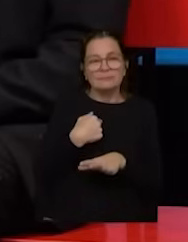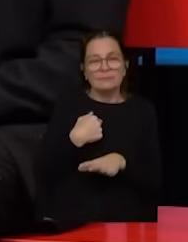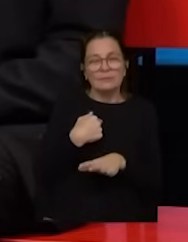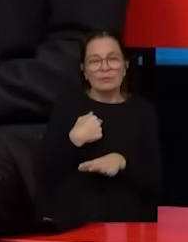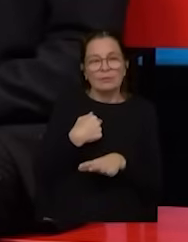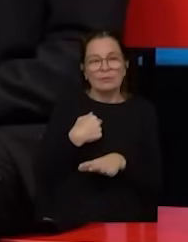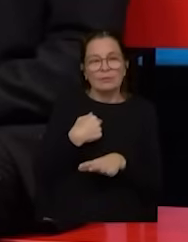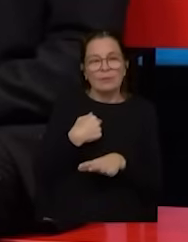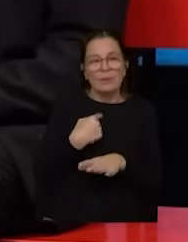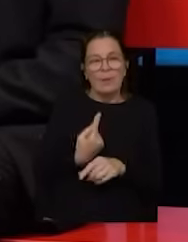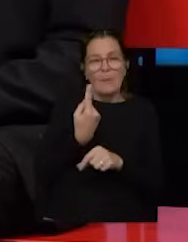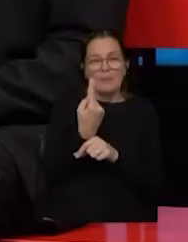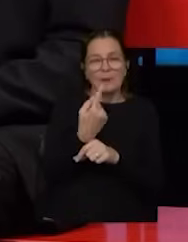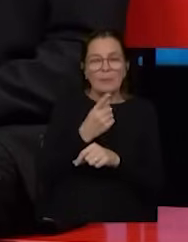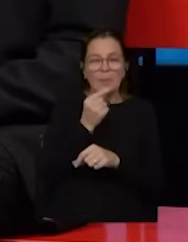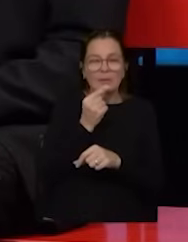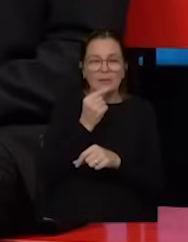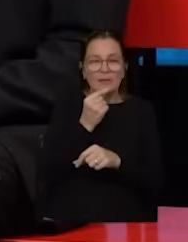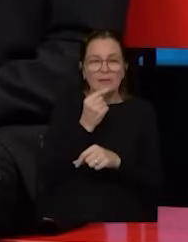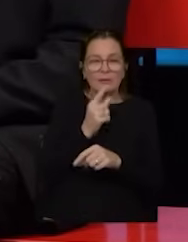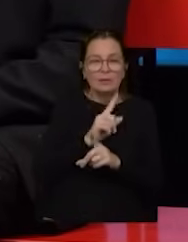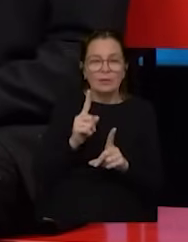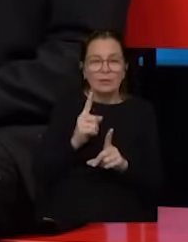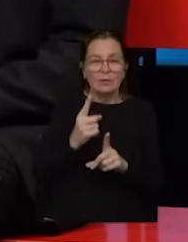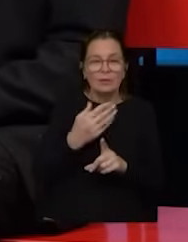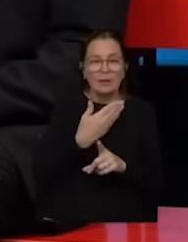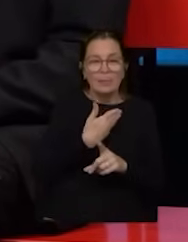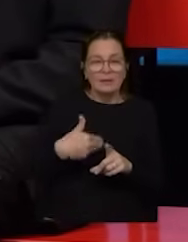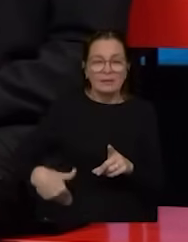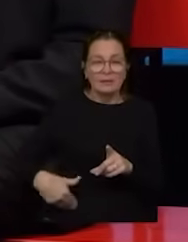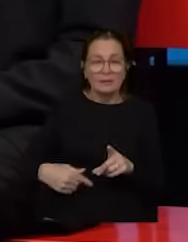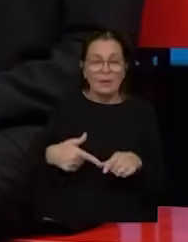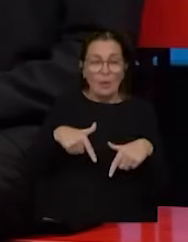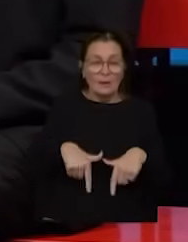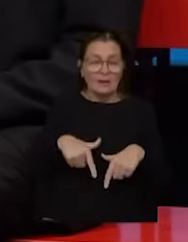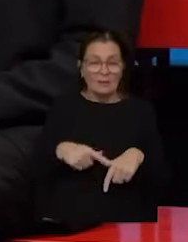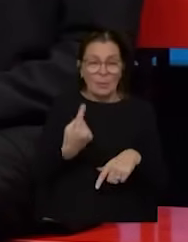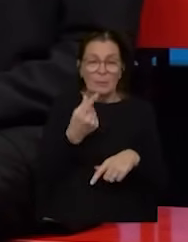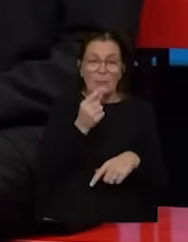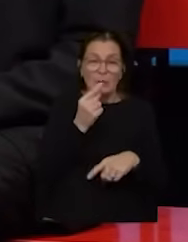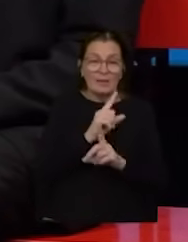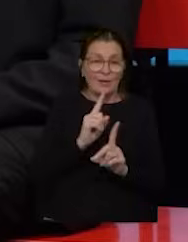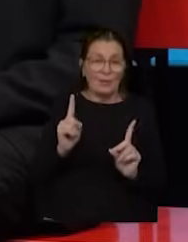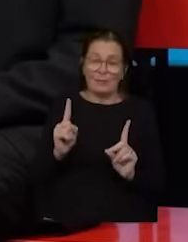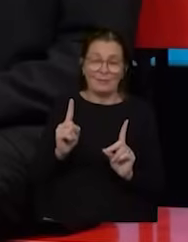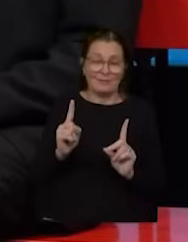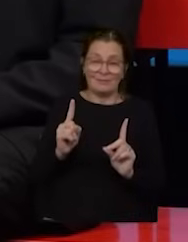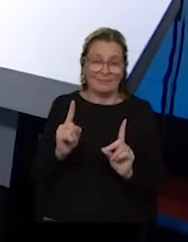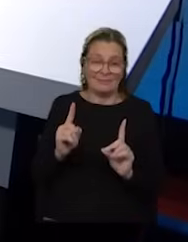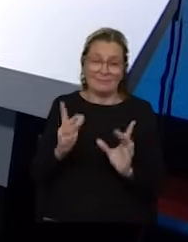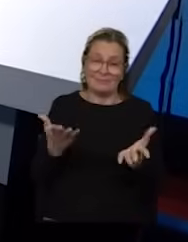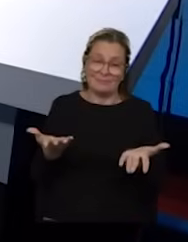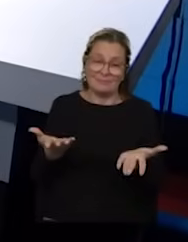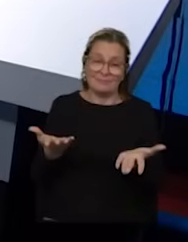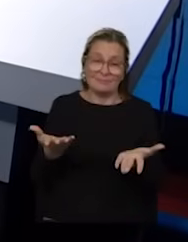el este el primer policía claro no vas a ser el presidente o vas a ser el ministro el primer policía no Claro claro Sí porque